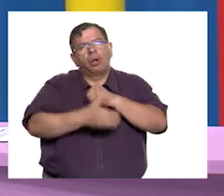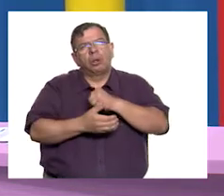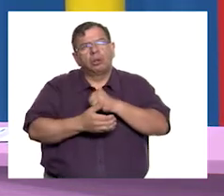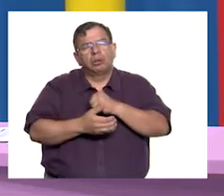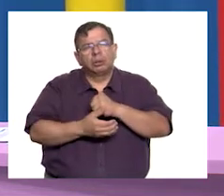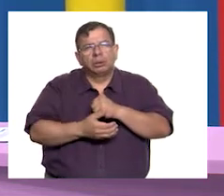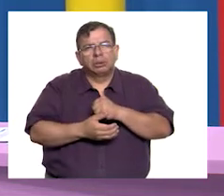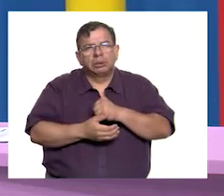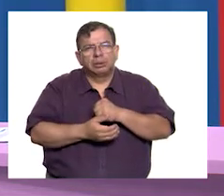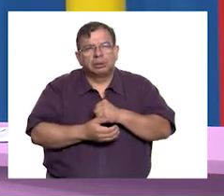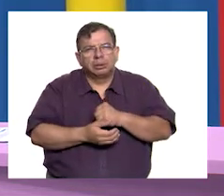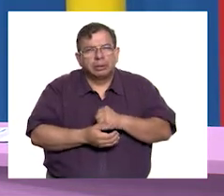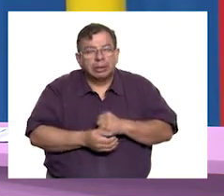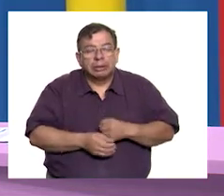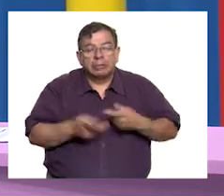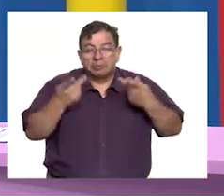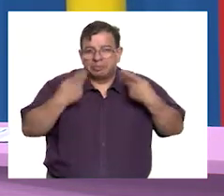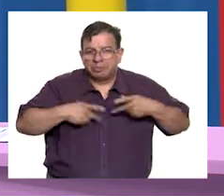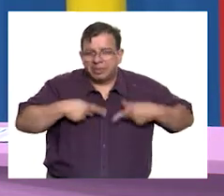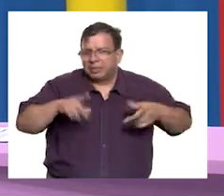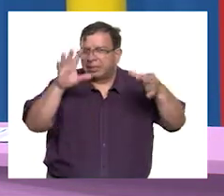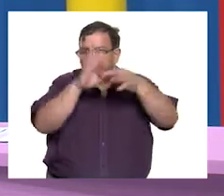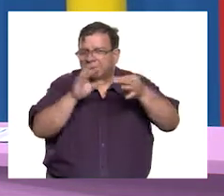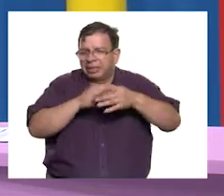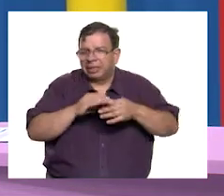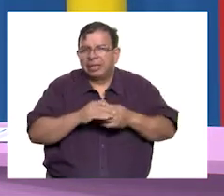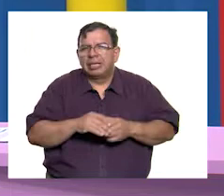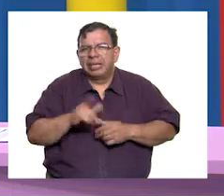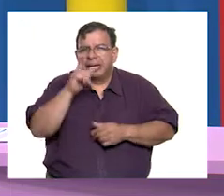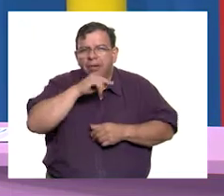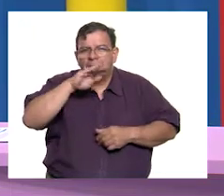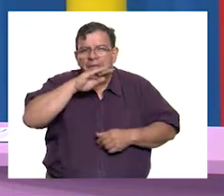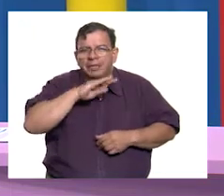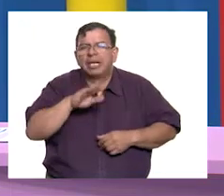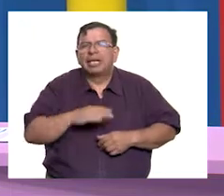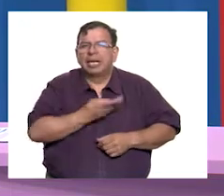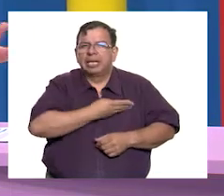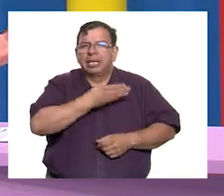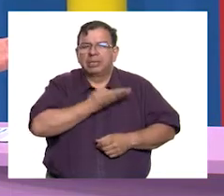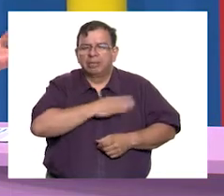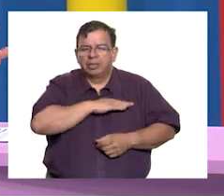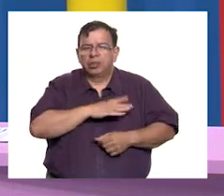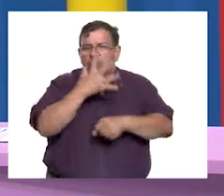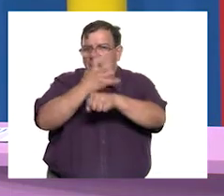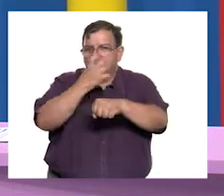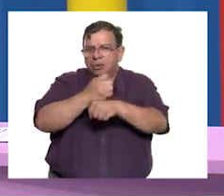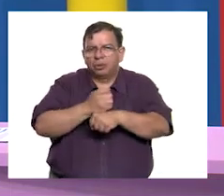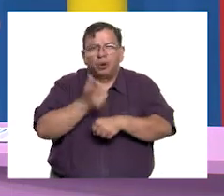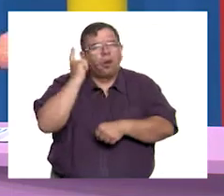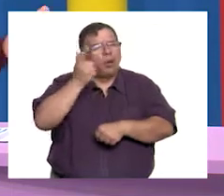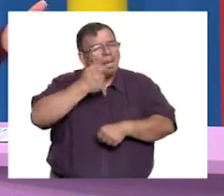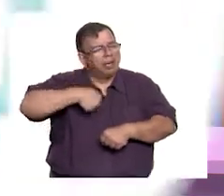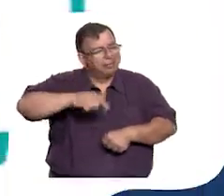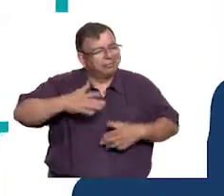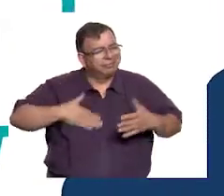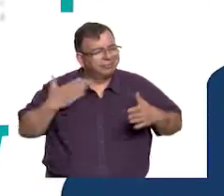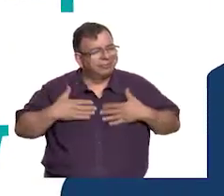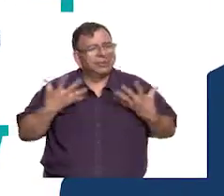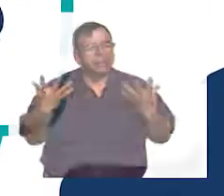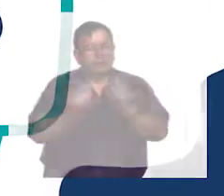con Hablemos de los personajes, de lengua materna español de 5º grado. Espero que lo hayan disfrutado tanto como